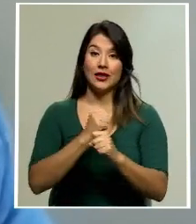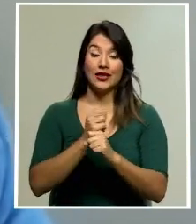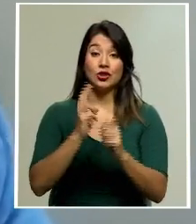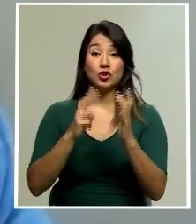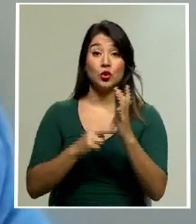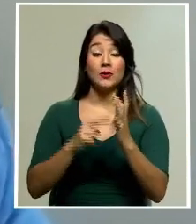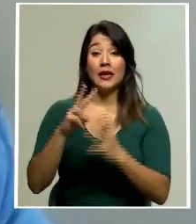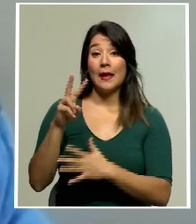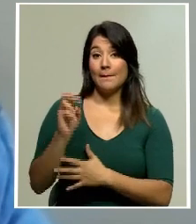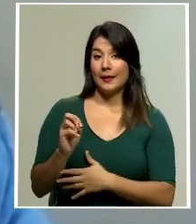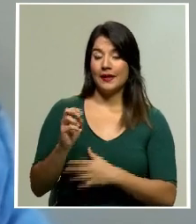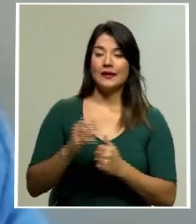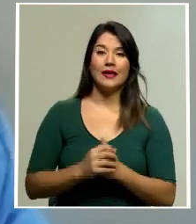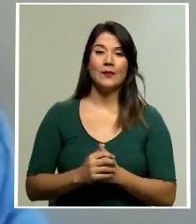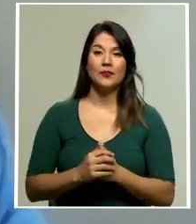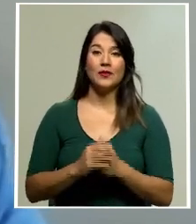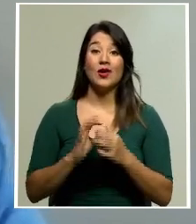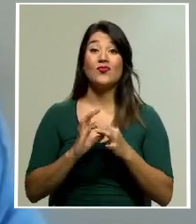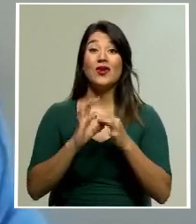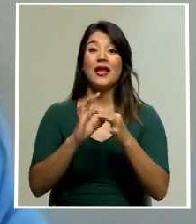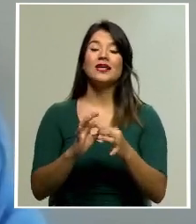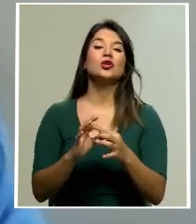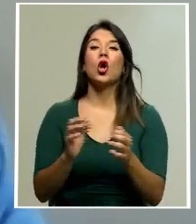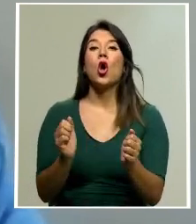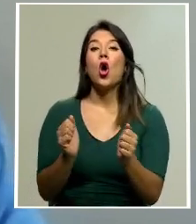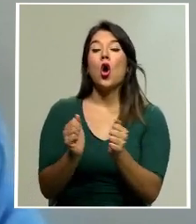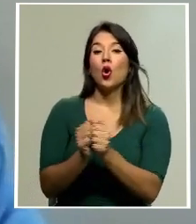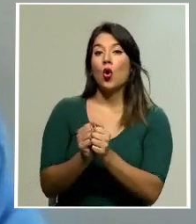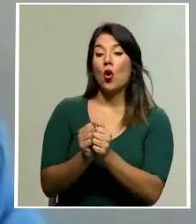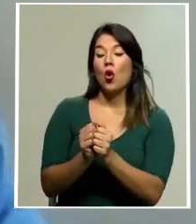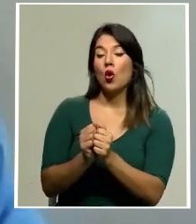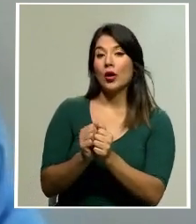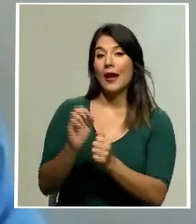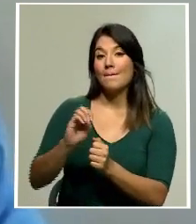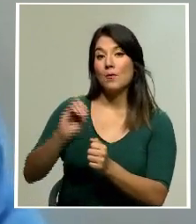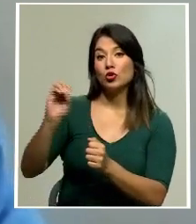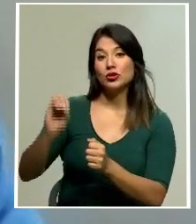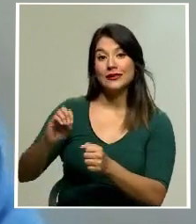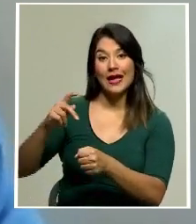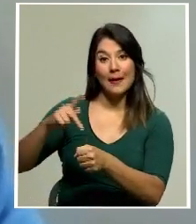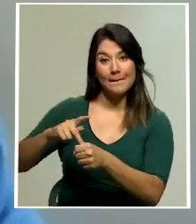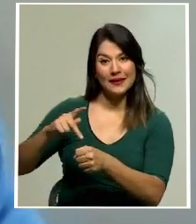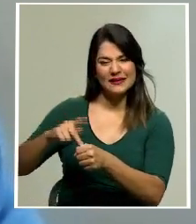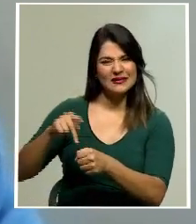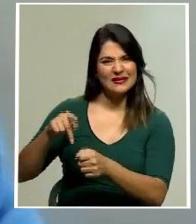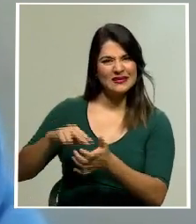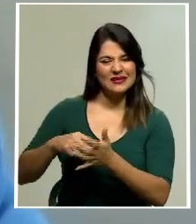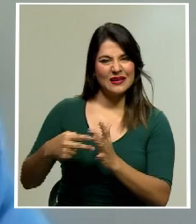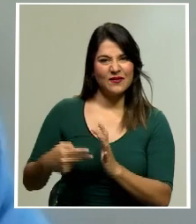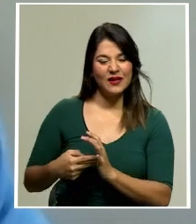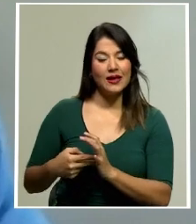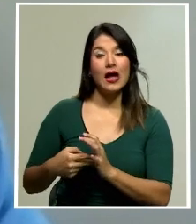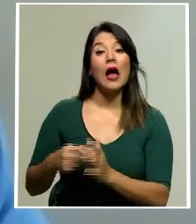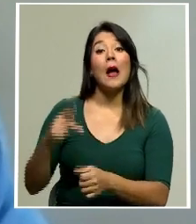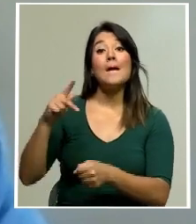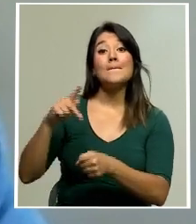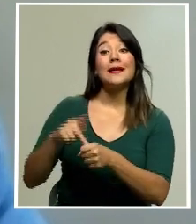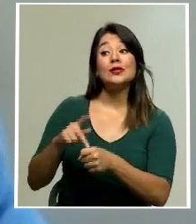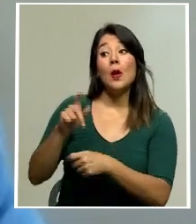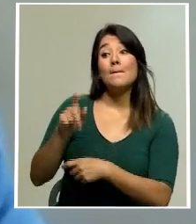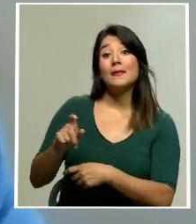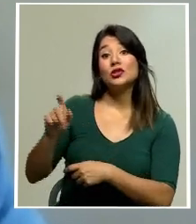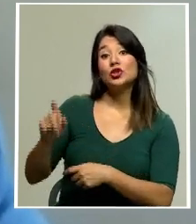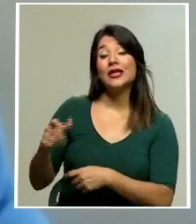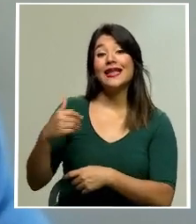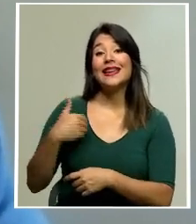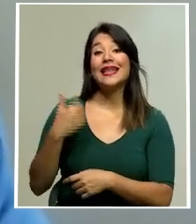2020. En el caso de la tasa neta de participación, que es la participación de las personas de 15 años o